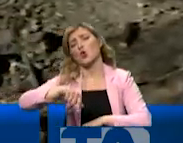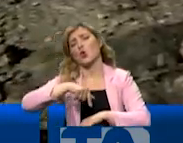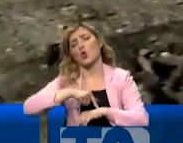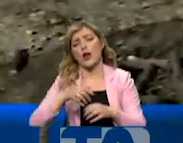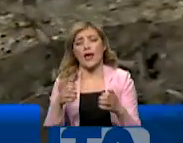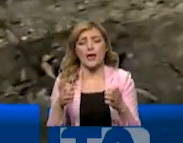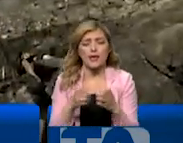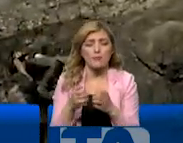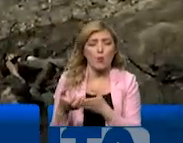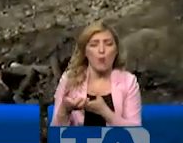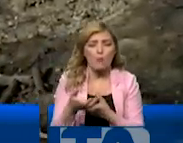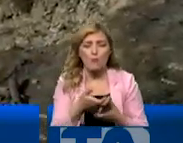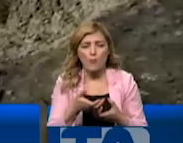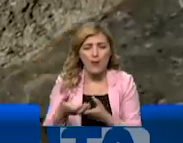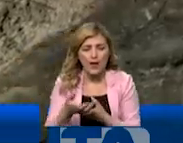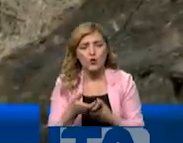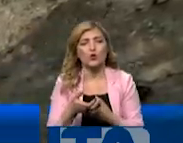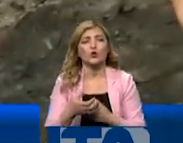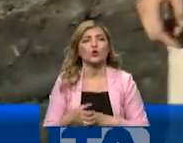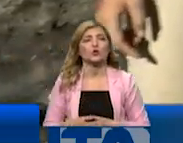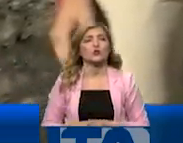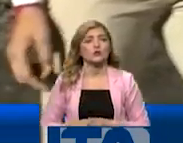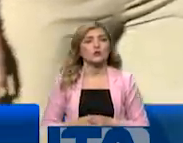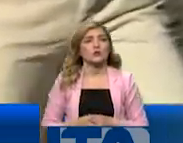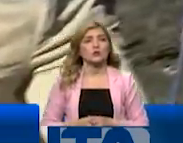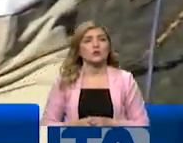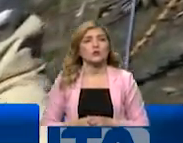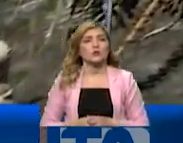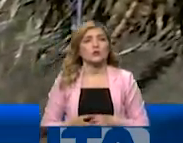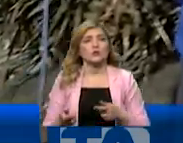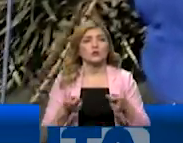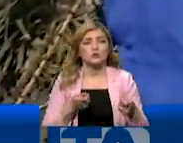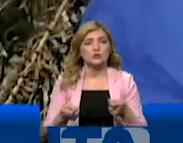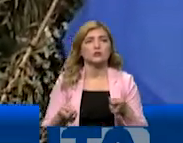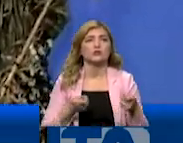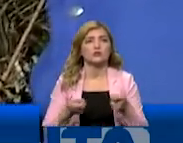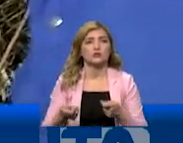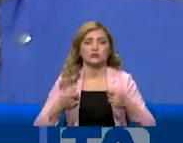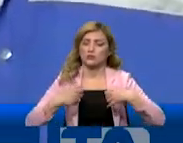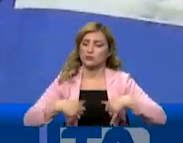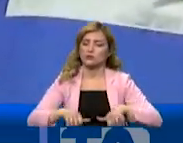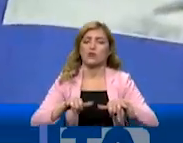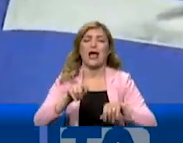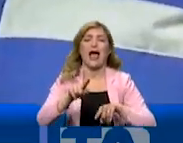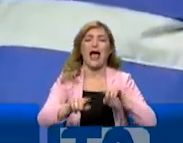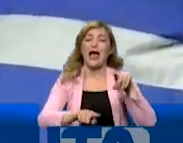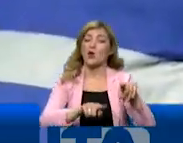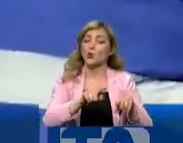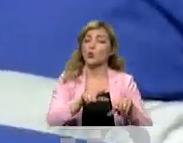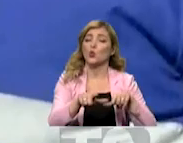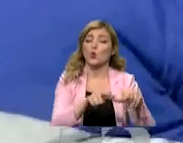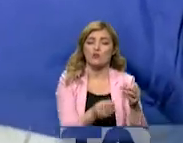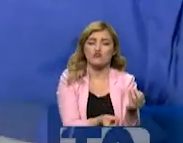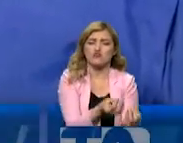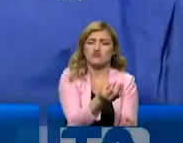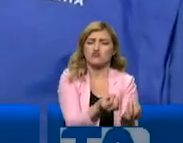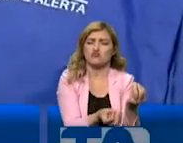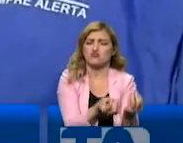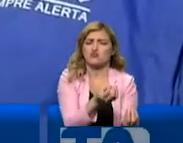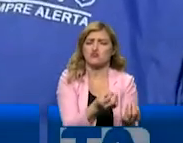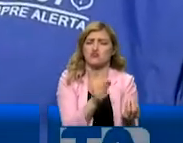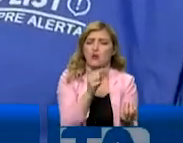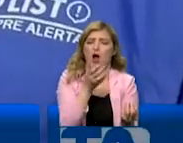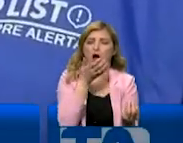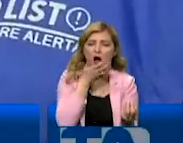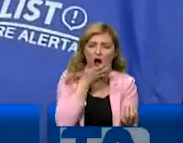equipo de bomberos ha estado constantemente monitoreando hay algunos focos que todavía mantenemos